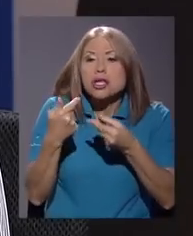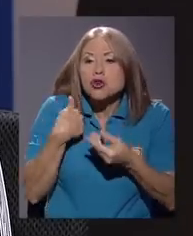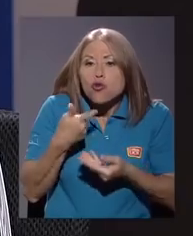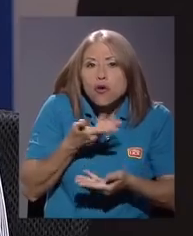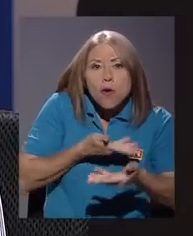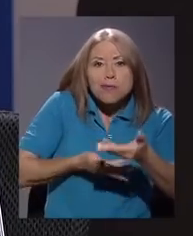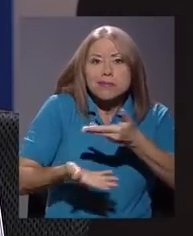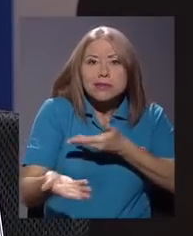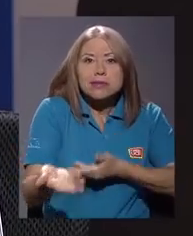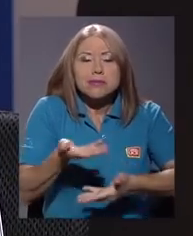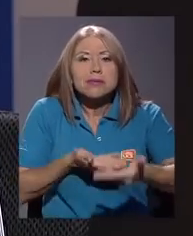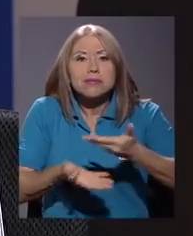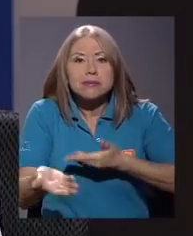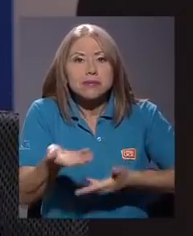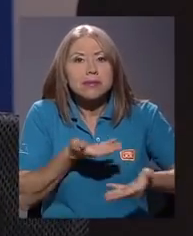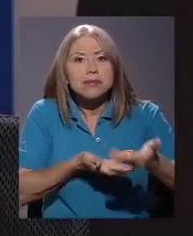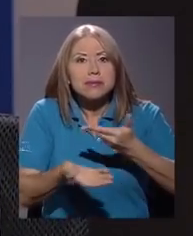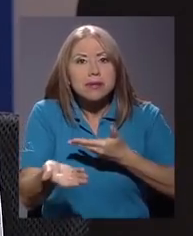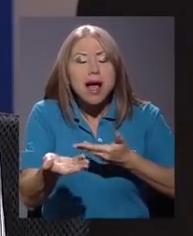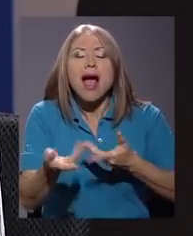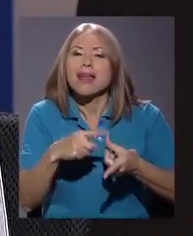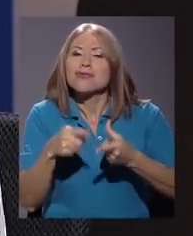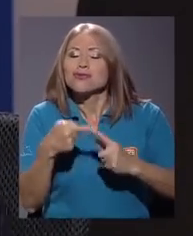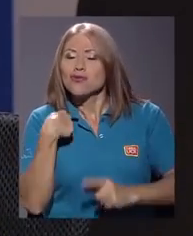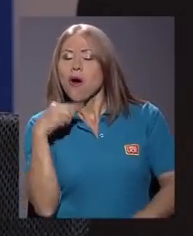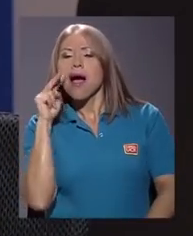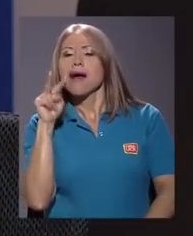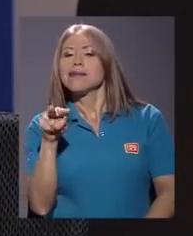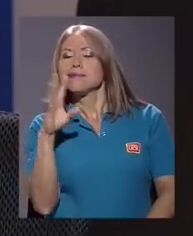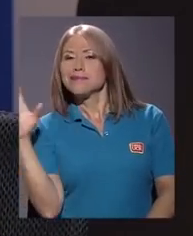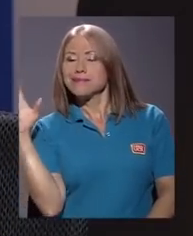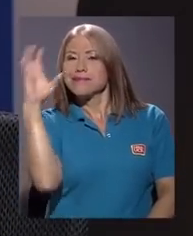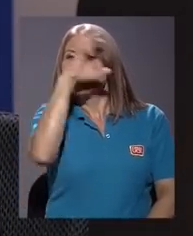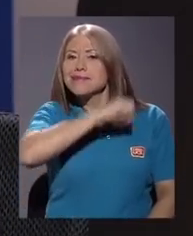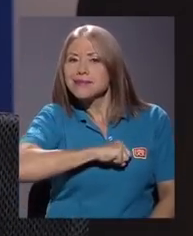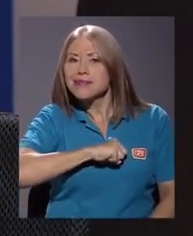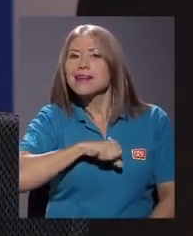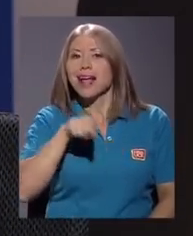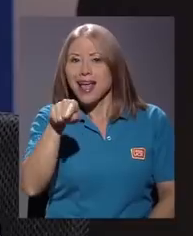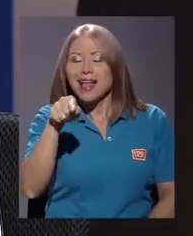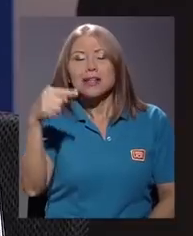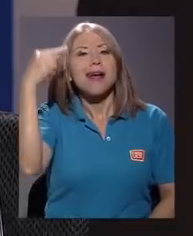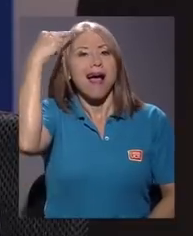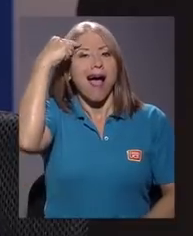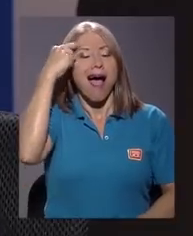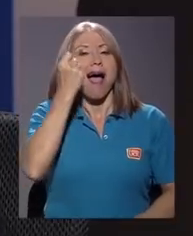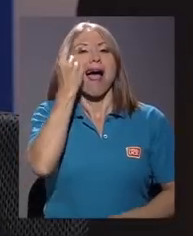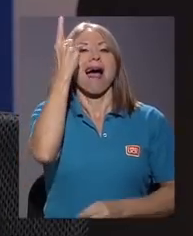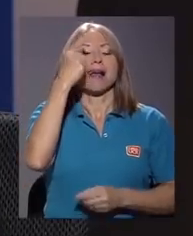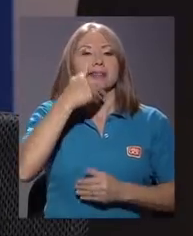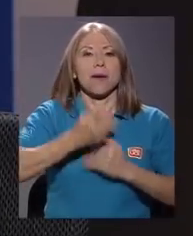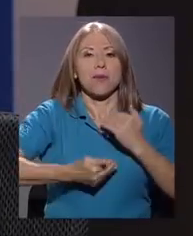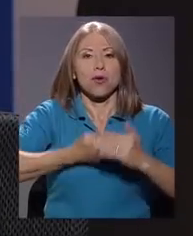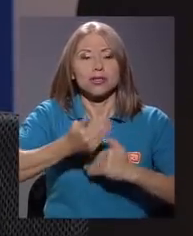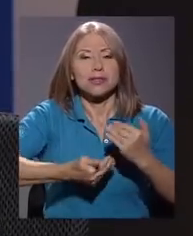la información que yo le estoy brindando verdad porque así sé que la persona lo está e lo está procesando